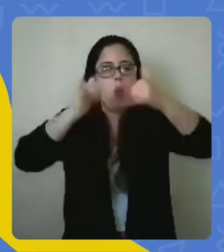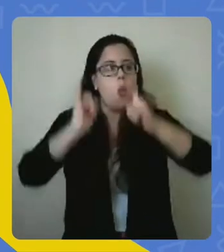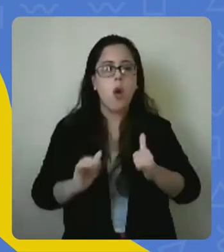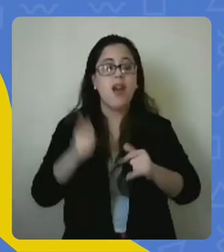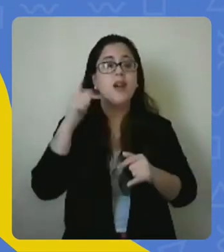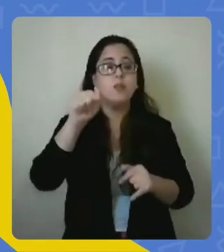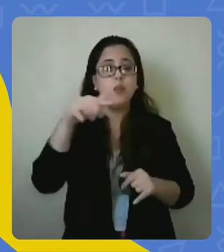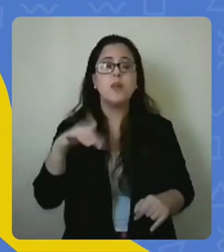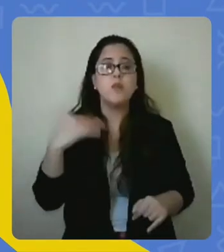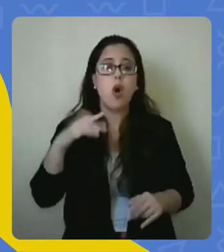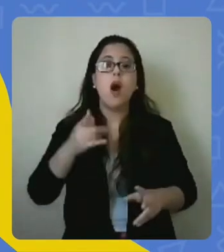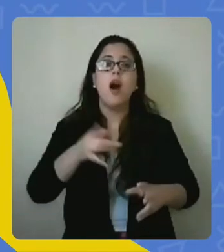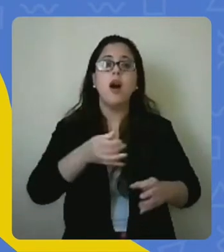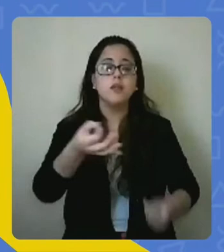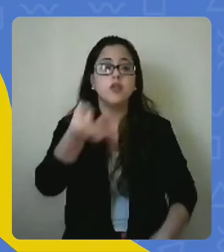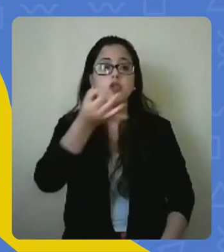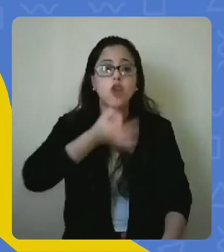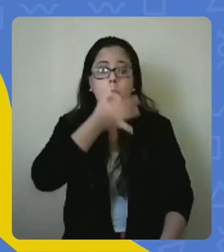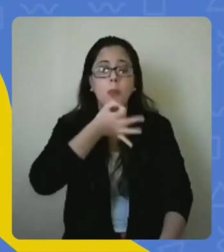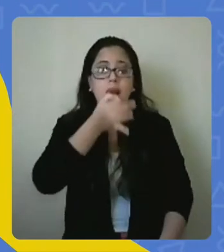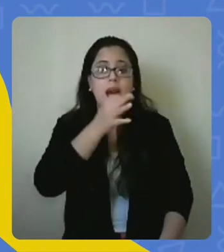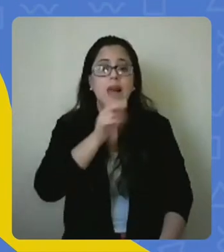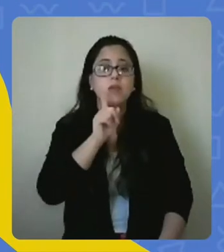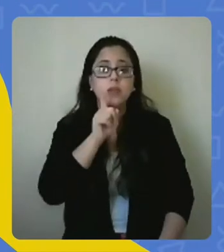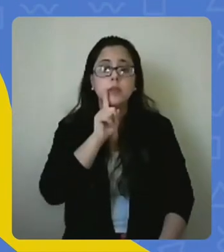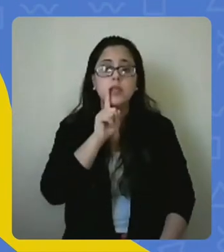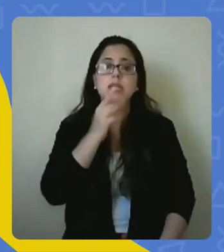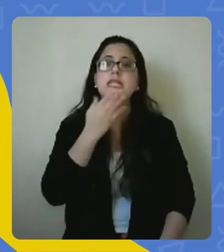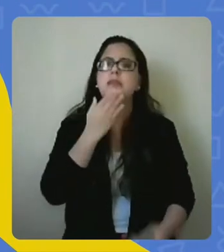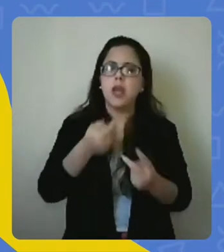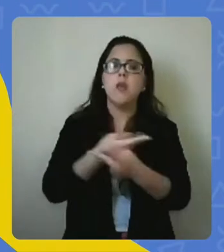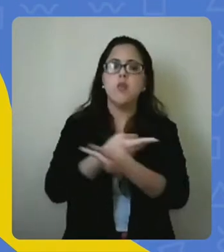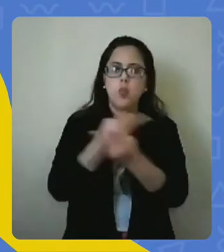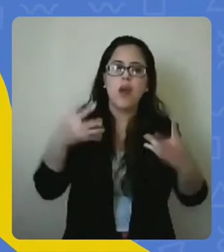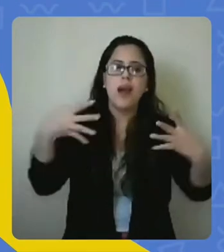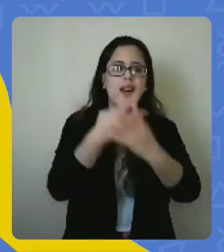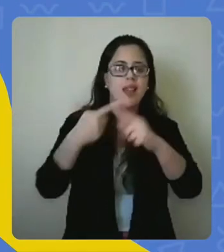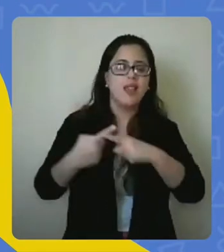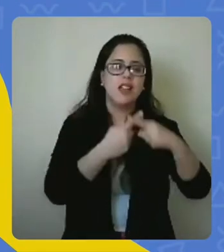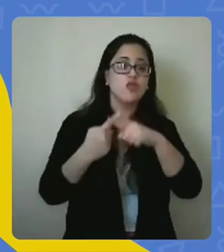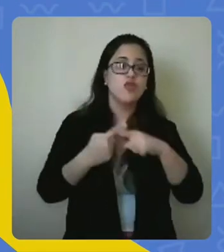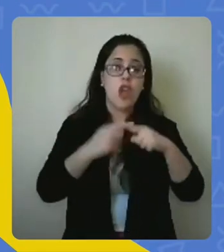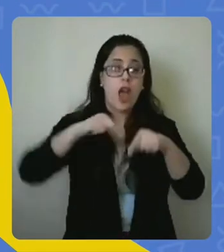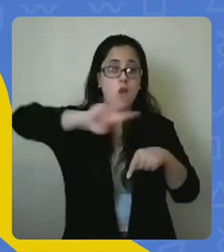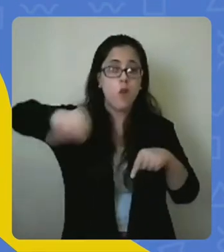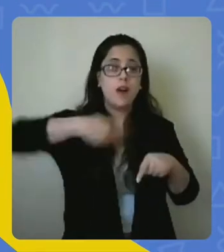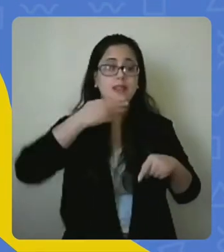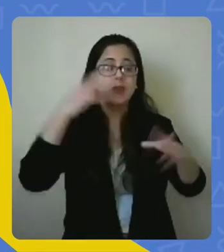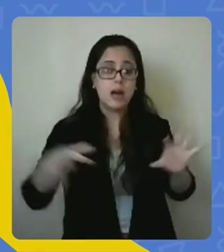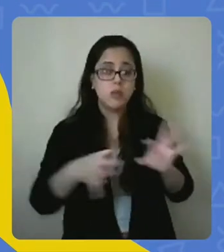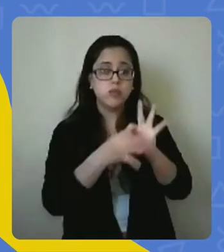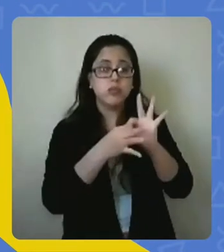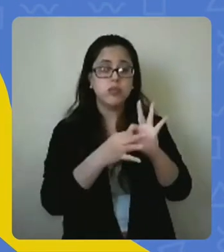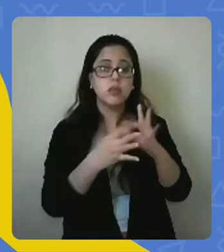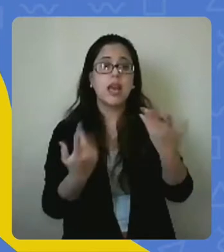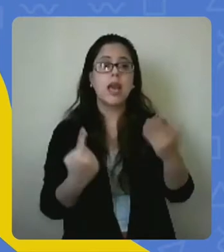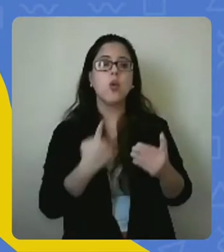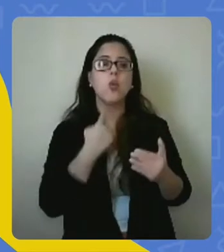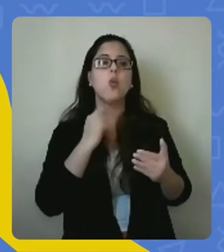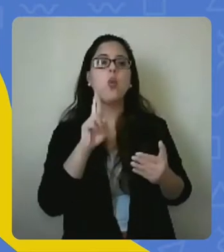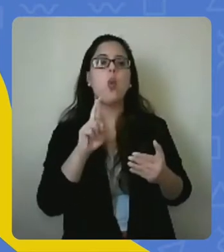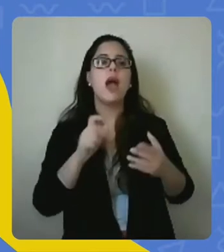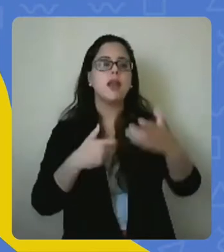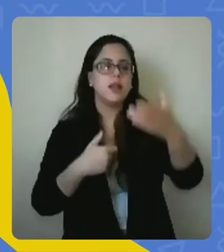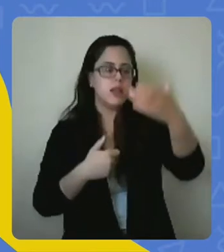importante comentarles que vamos a tener, estamos publicando en nuestras redes sociales y también asociado al código QR que traen los juegos, vamos a